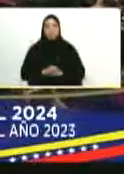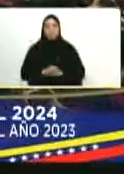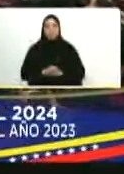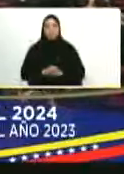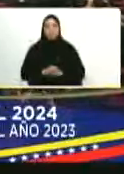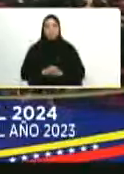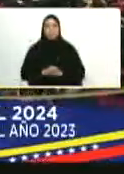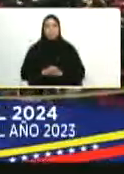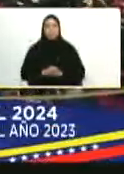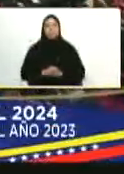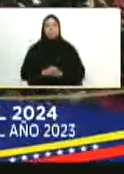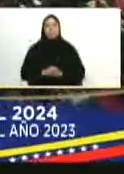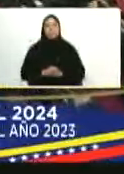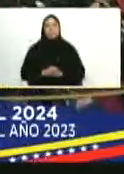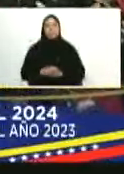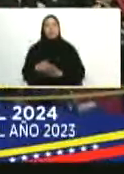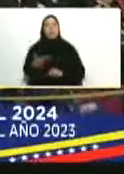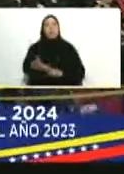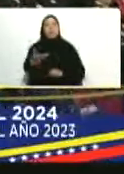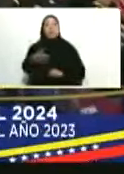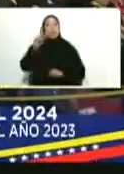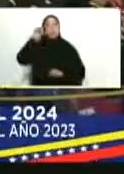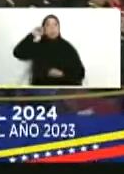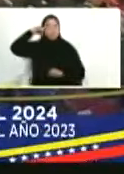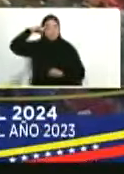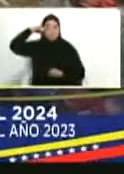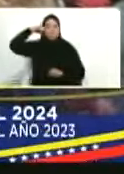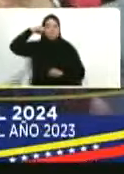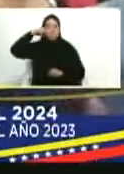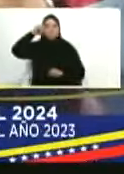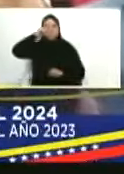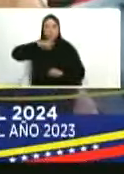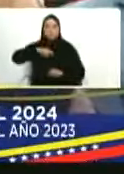Importante también recordar todo lo que fue el año